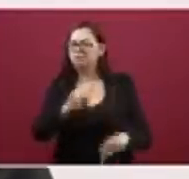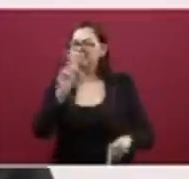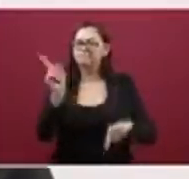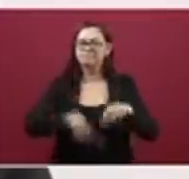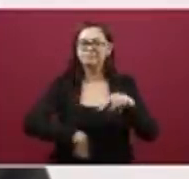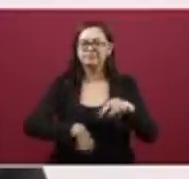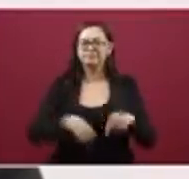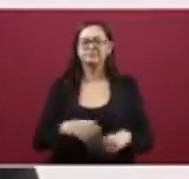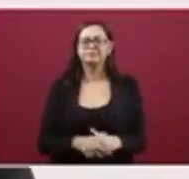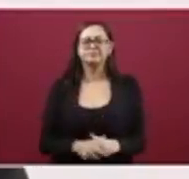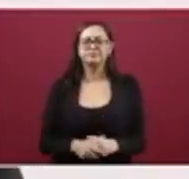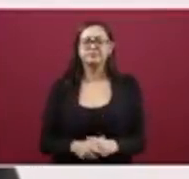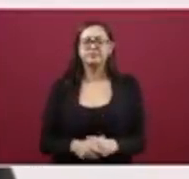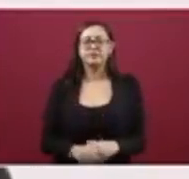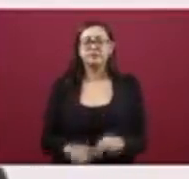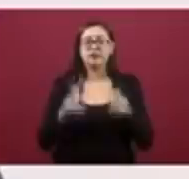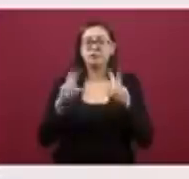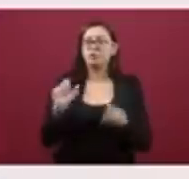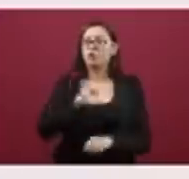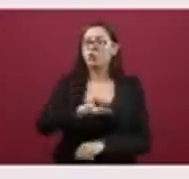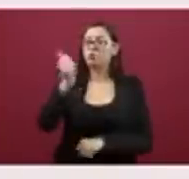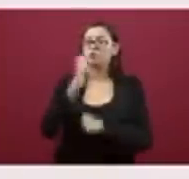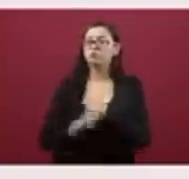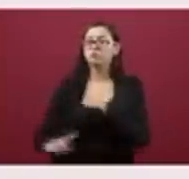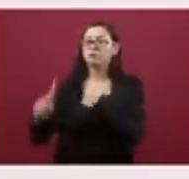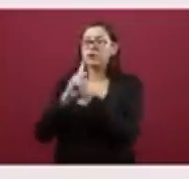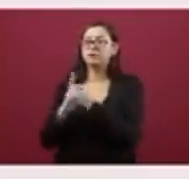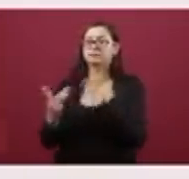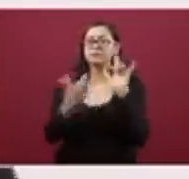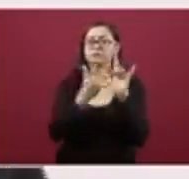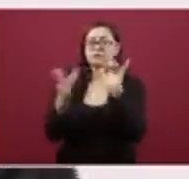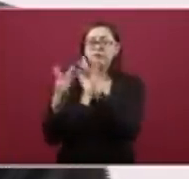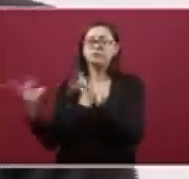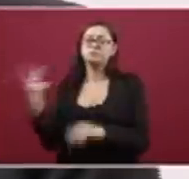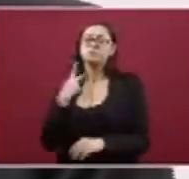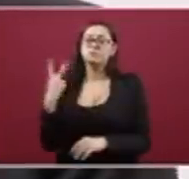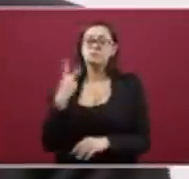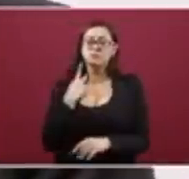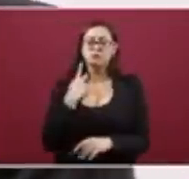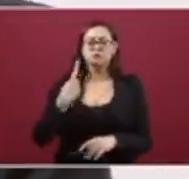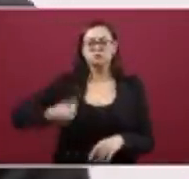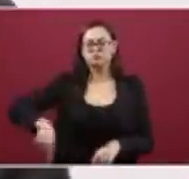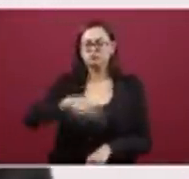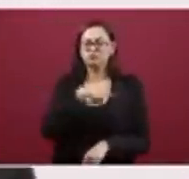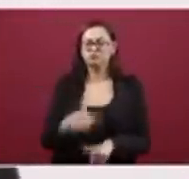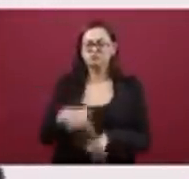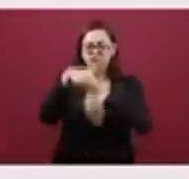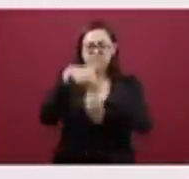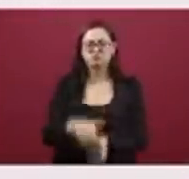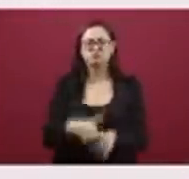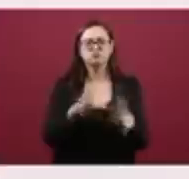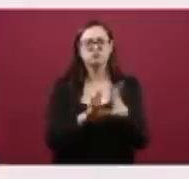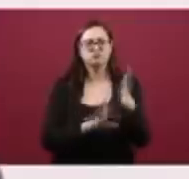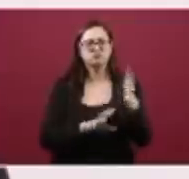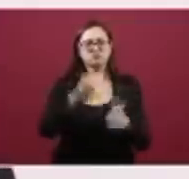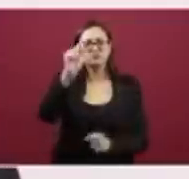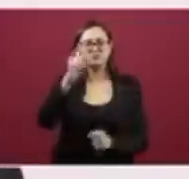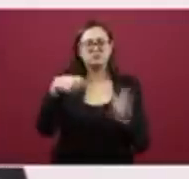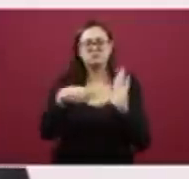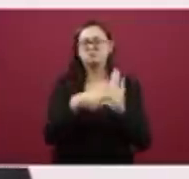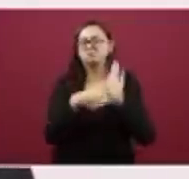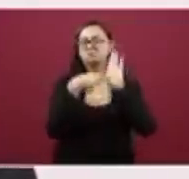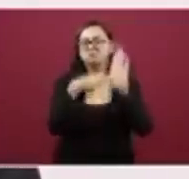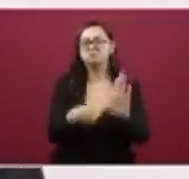en política exterior nos hemos apegado a los principios constitucionales de no intervención